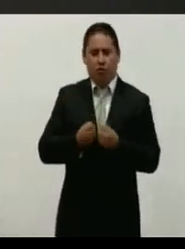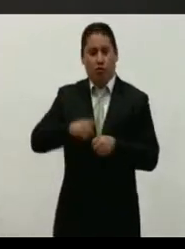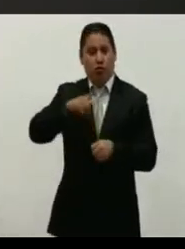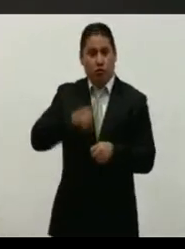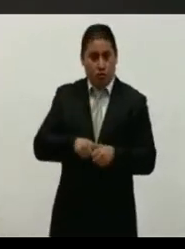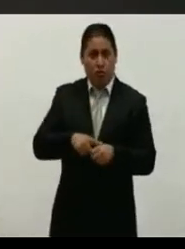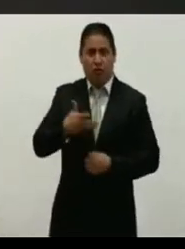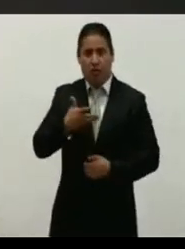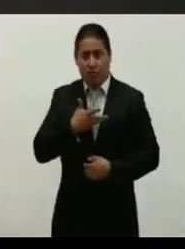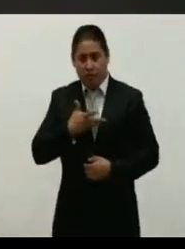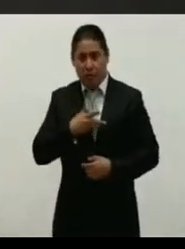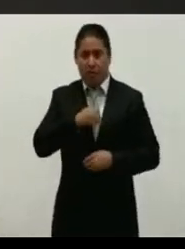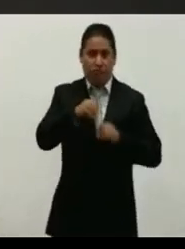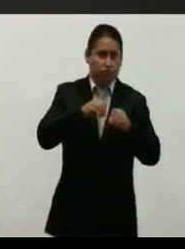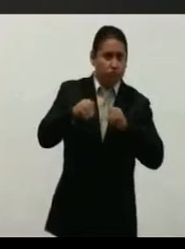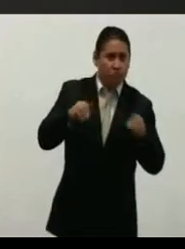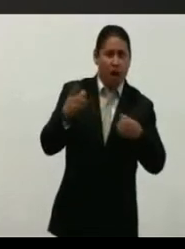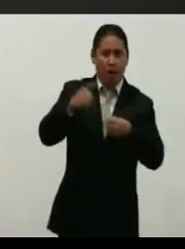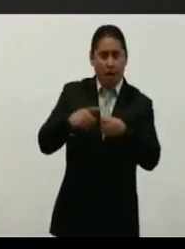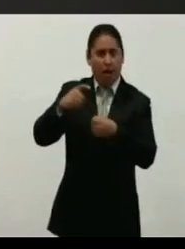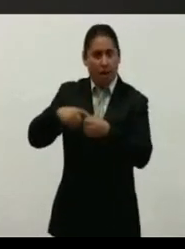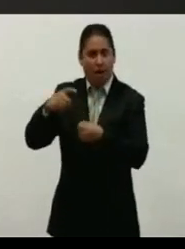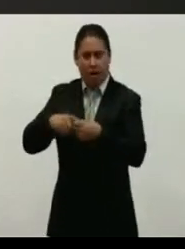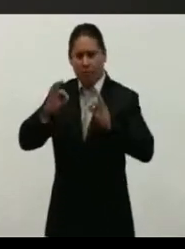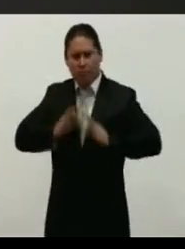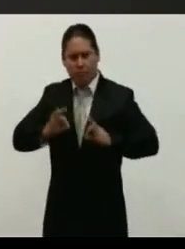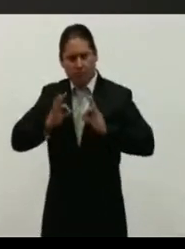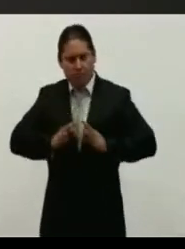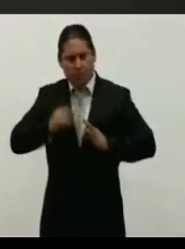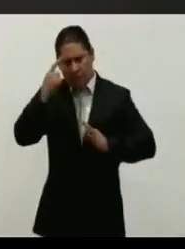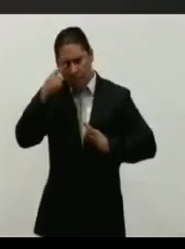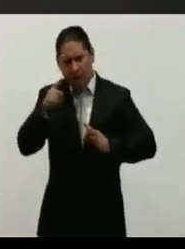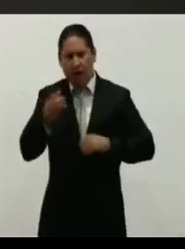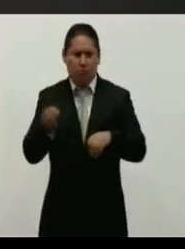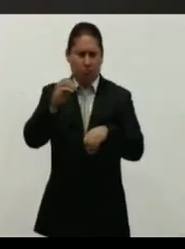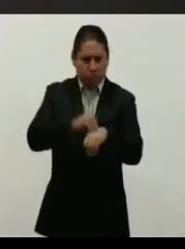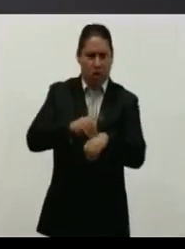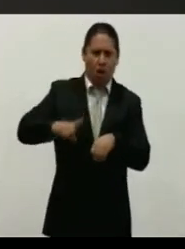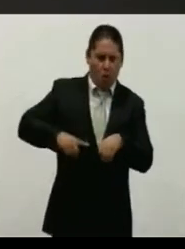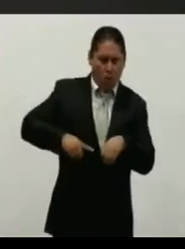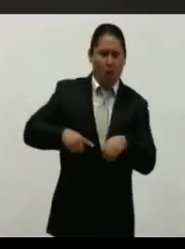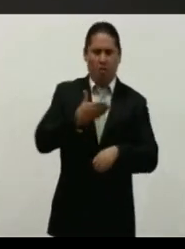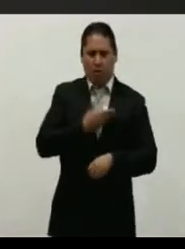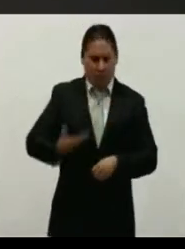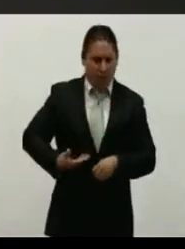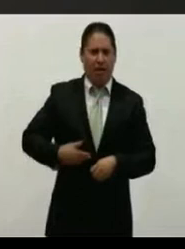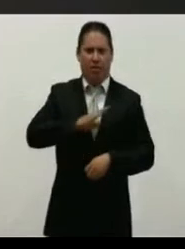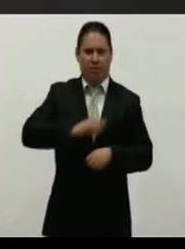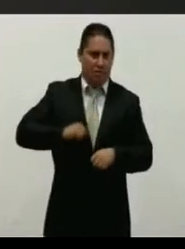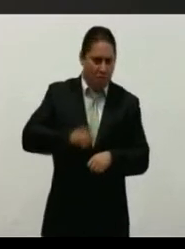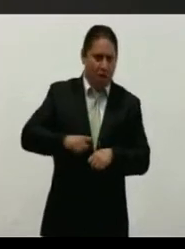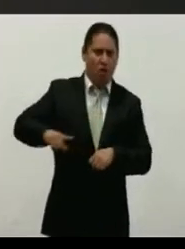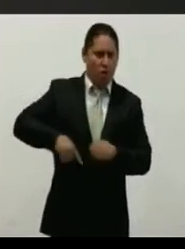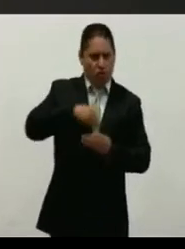encuentran y se canalizan de forma participativa y pacífica para formar los poderes públicos. En la actualidad,